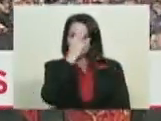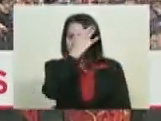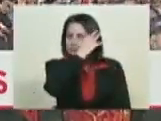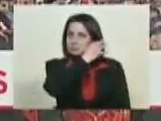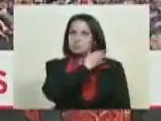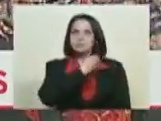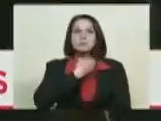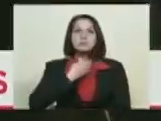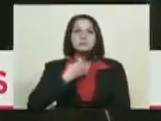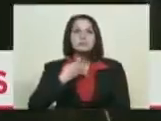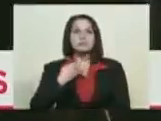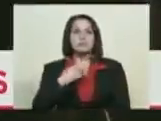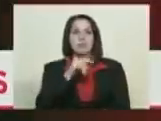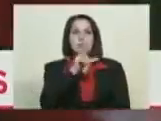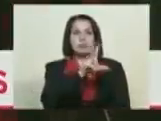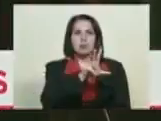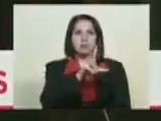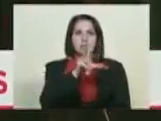a los